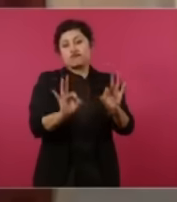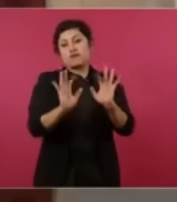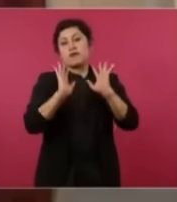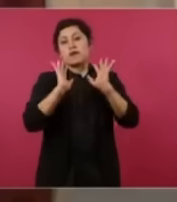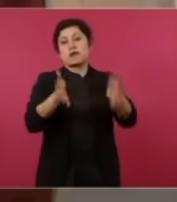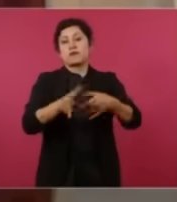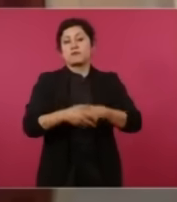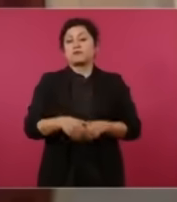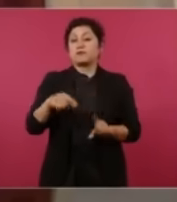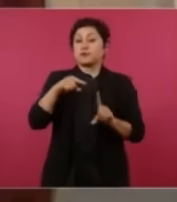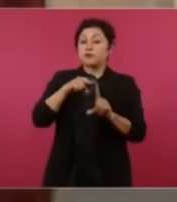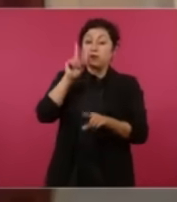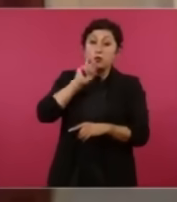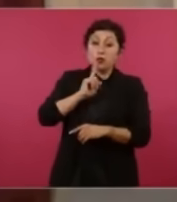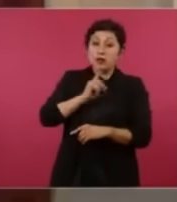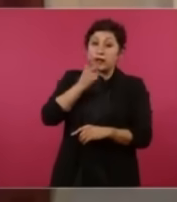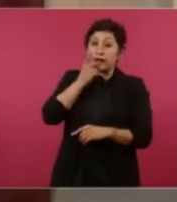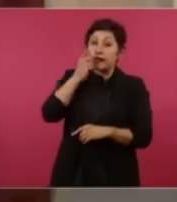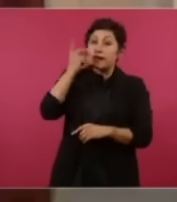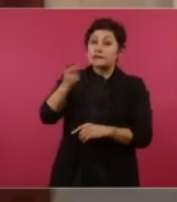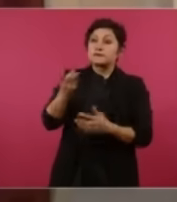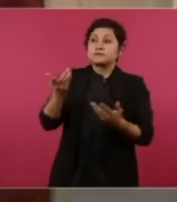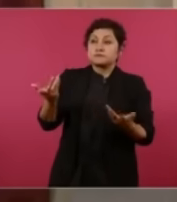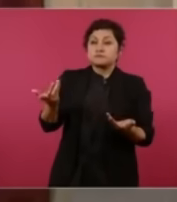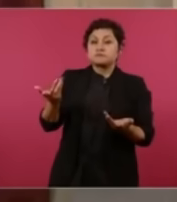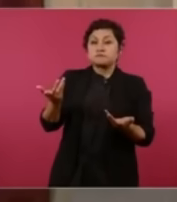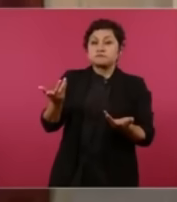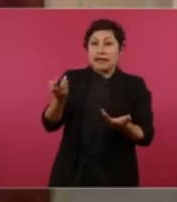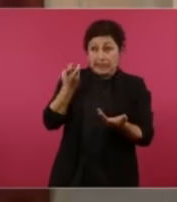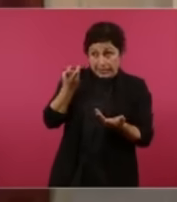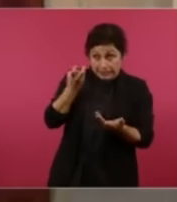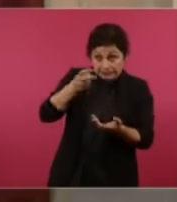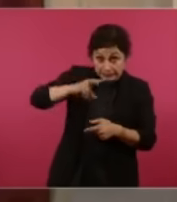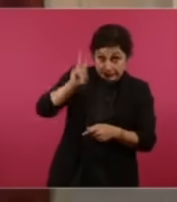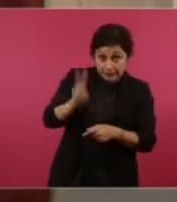la maestra Elbester, que sacáramos adelante, ¿verdad?